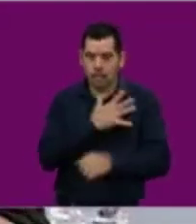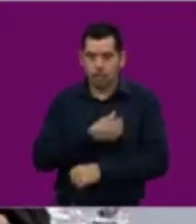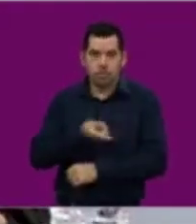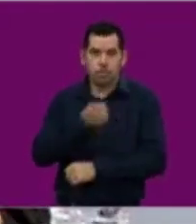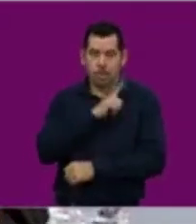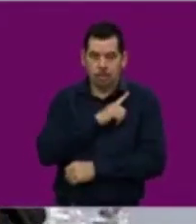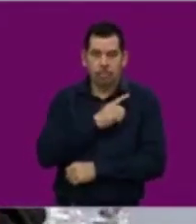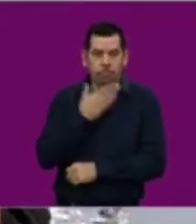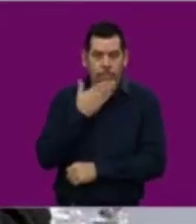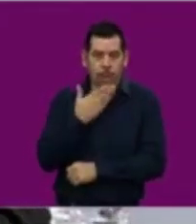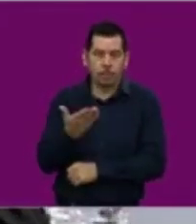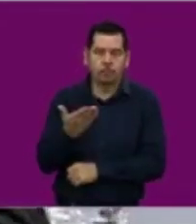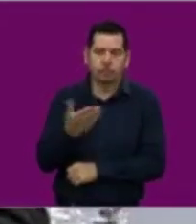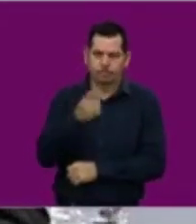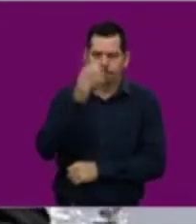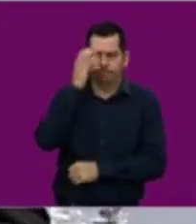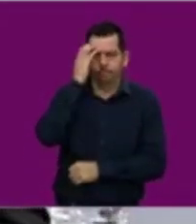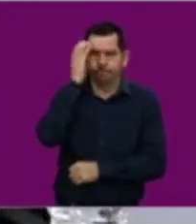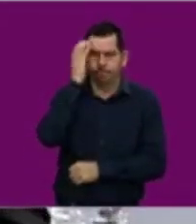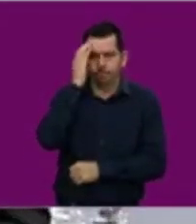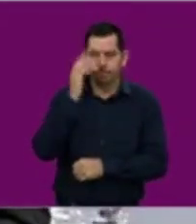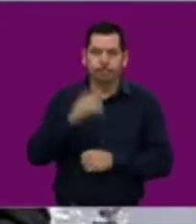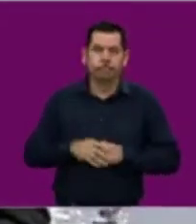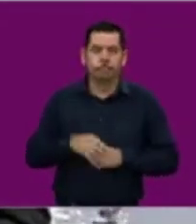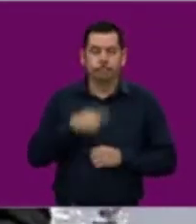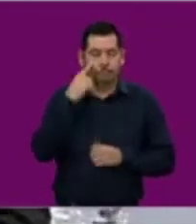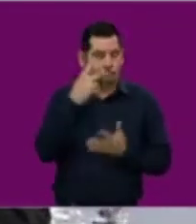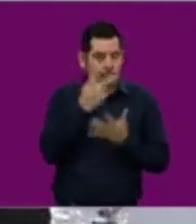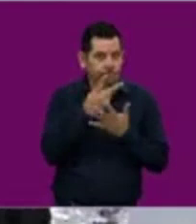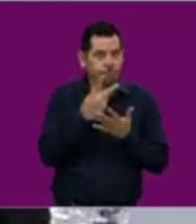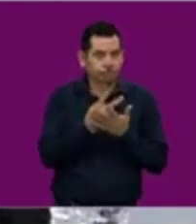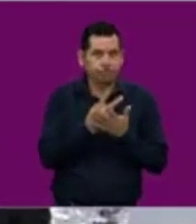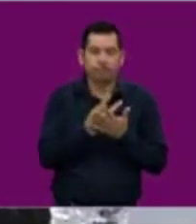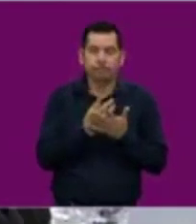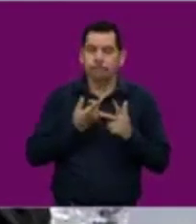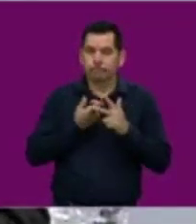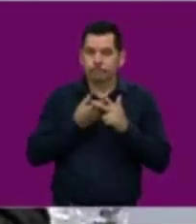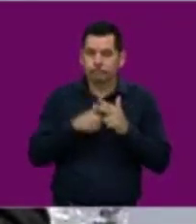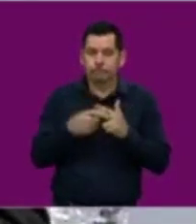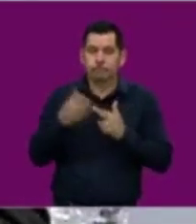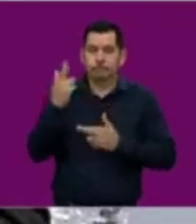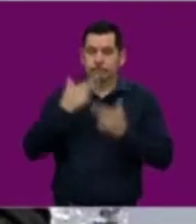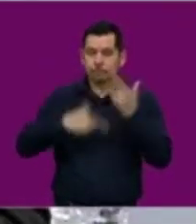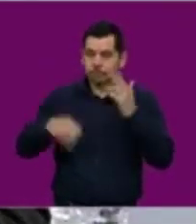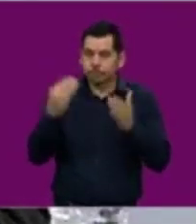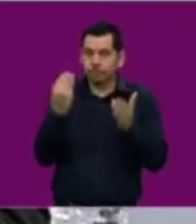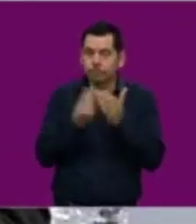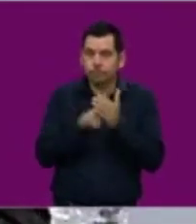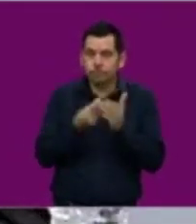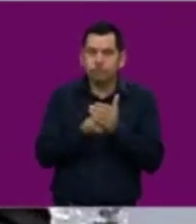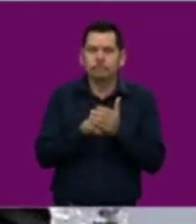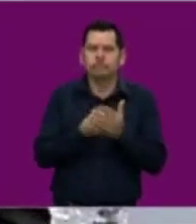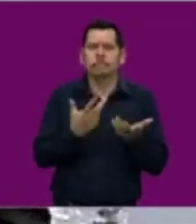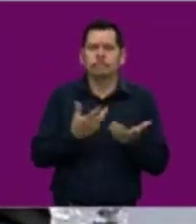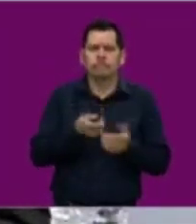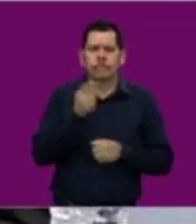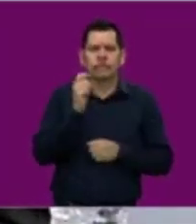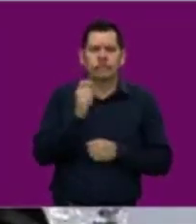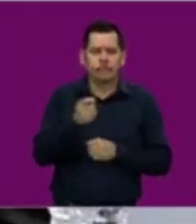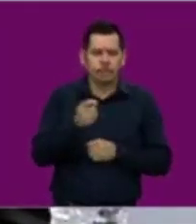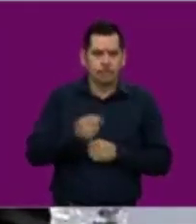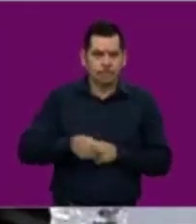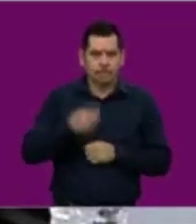este programa piloto híbrido de regreso a clases implementa